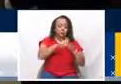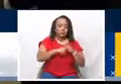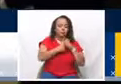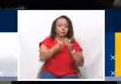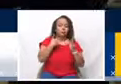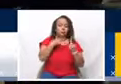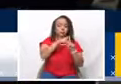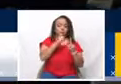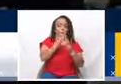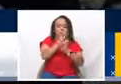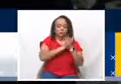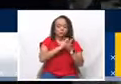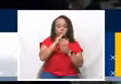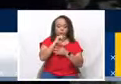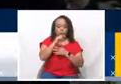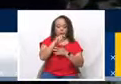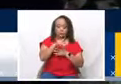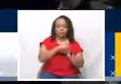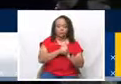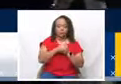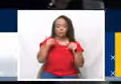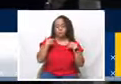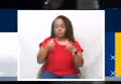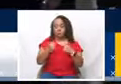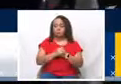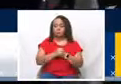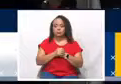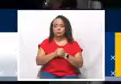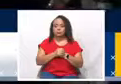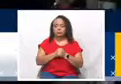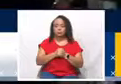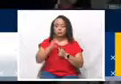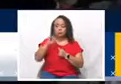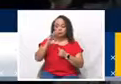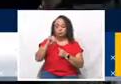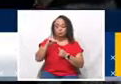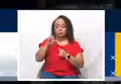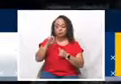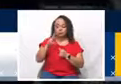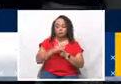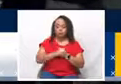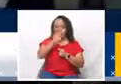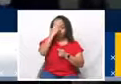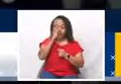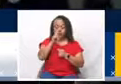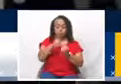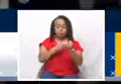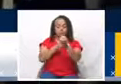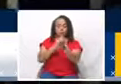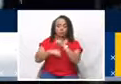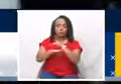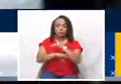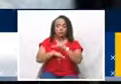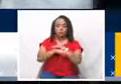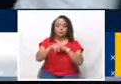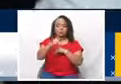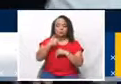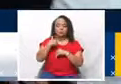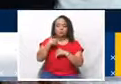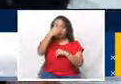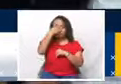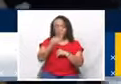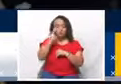desde la parte del MEP, desde la parte de salud, desde la parte del ICODER. ¿Por qué? Porque tenemos que fortalecer las bases, tenemos que crear oportunidades